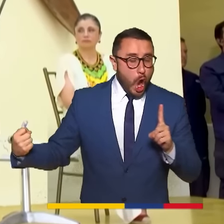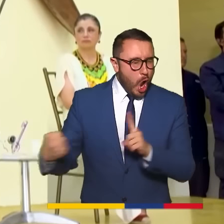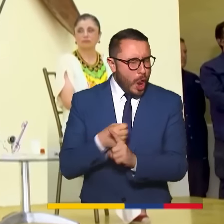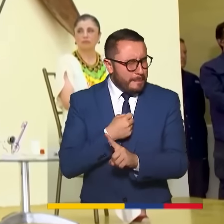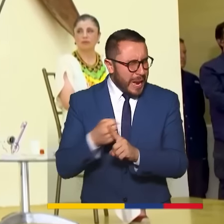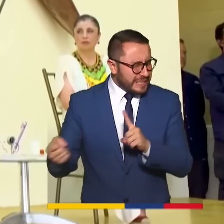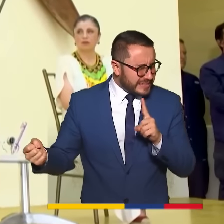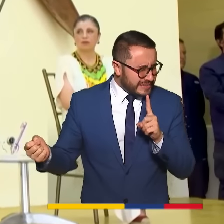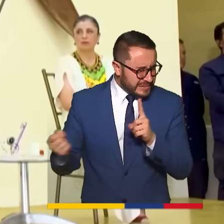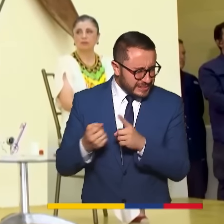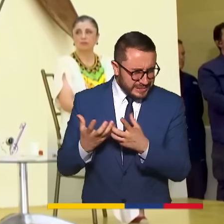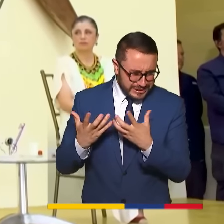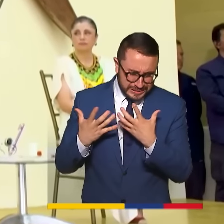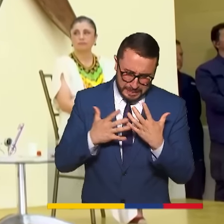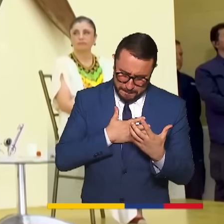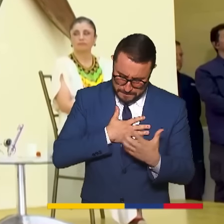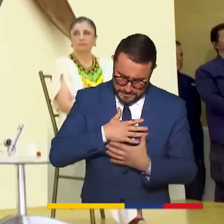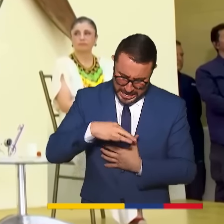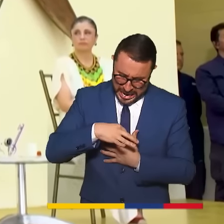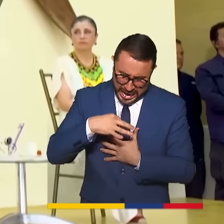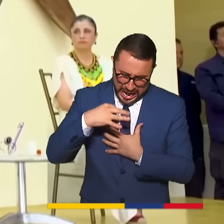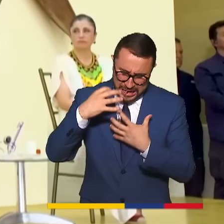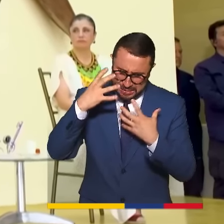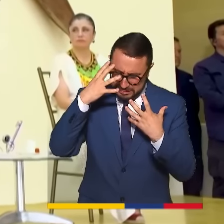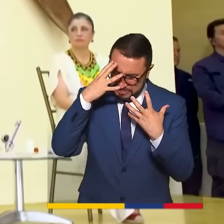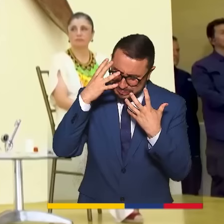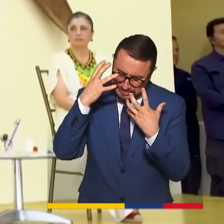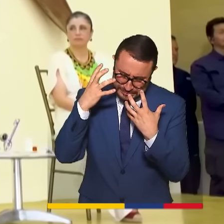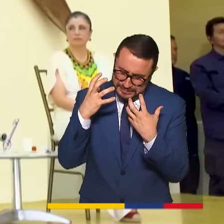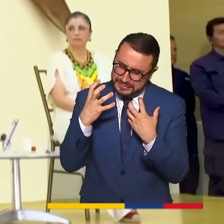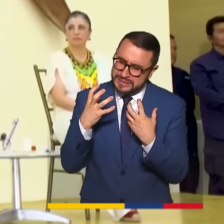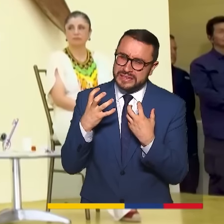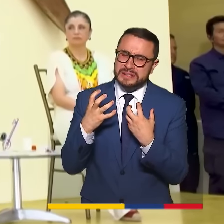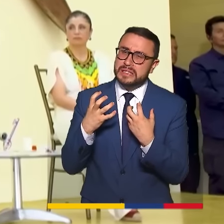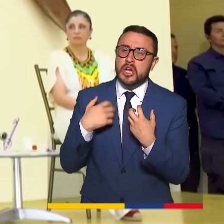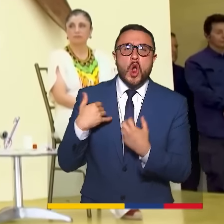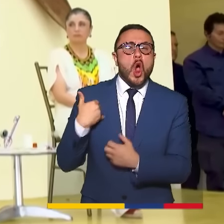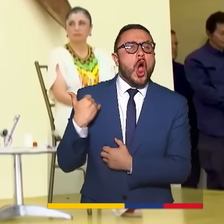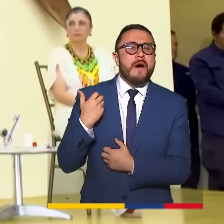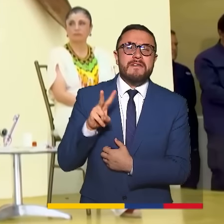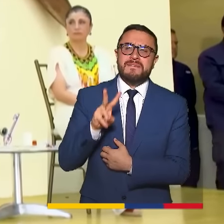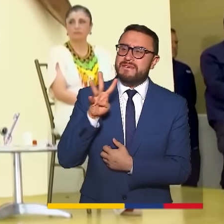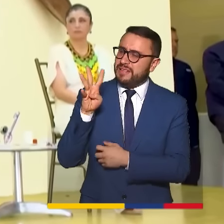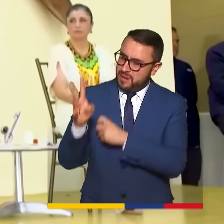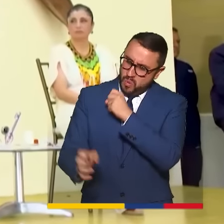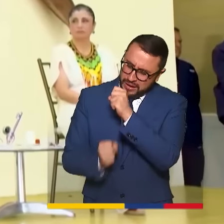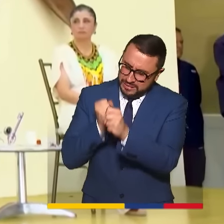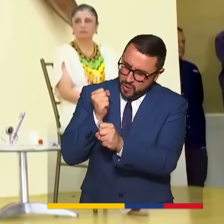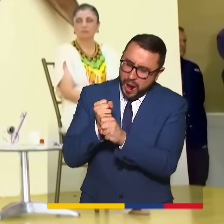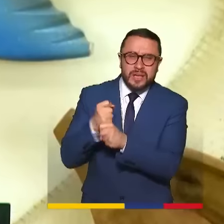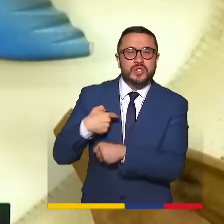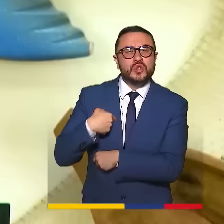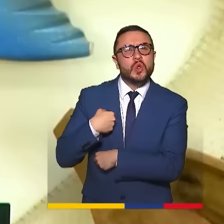acongojado en mi alma como si no hubiera otro futuro y ya se me hubiera acabado a los 24 años de edad,